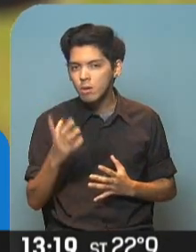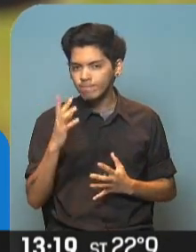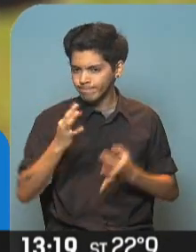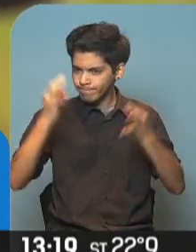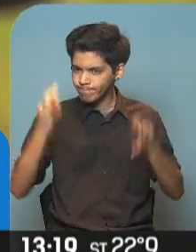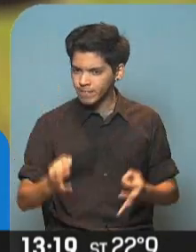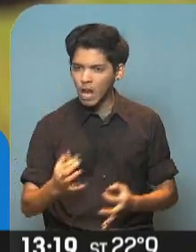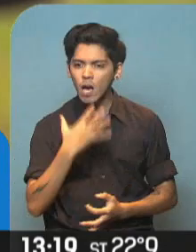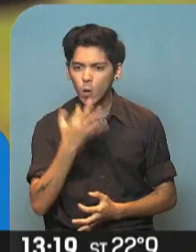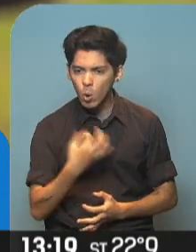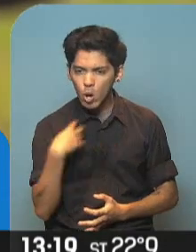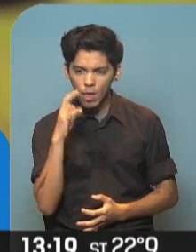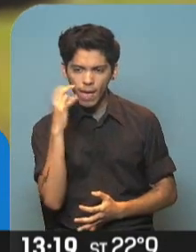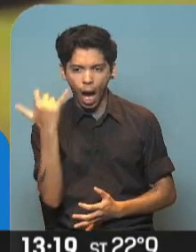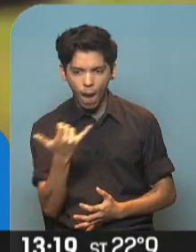certeza de que la droga estaba.